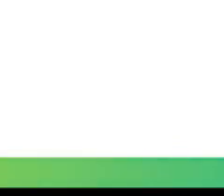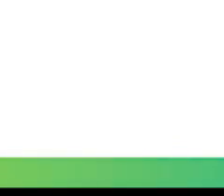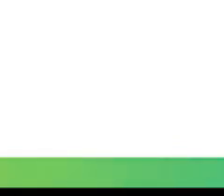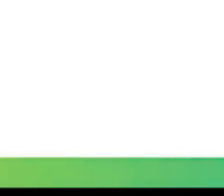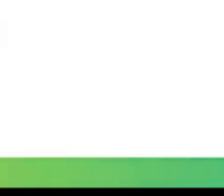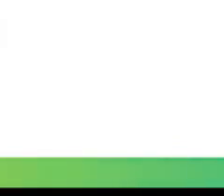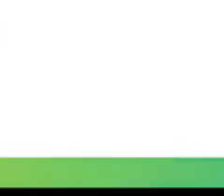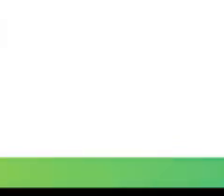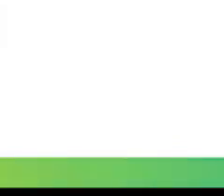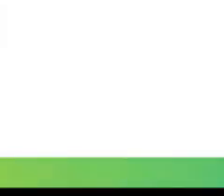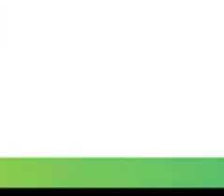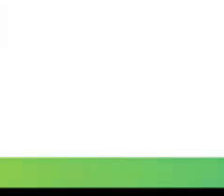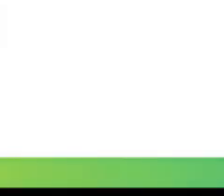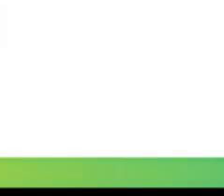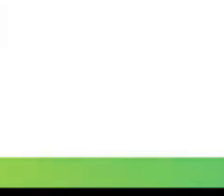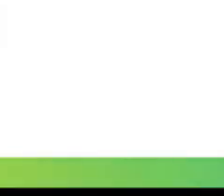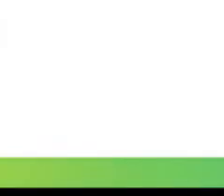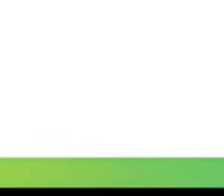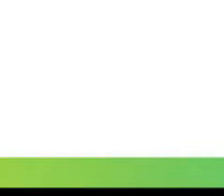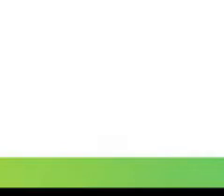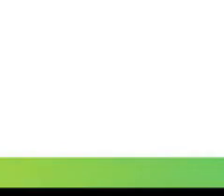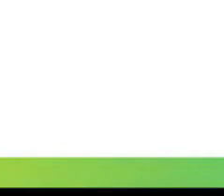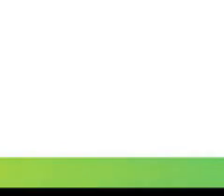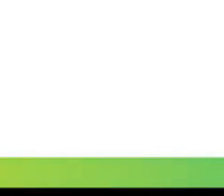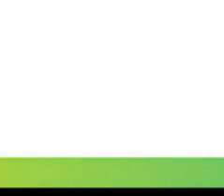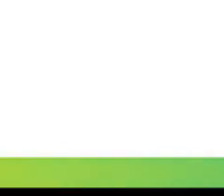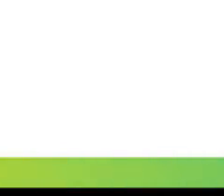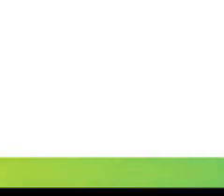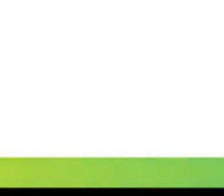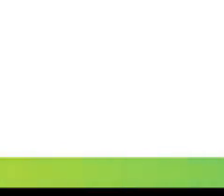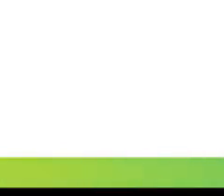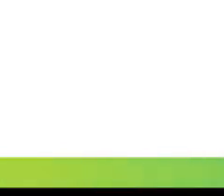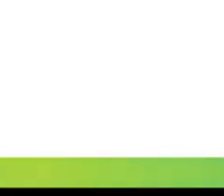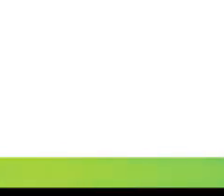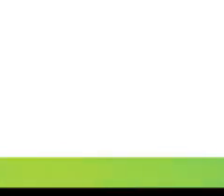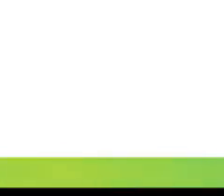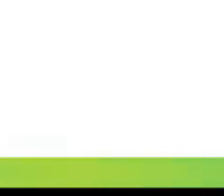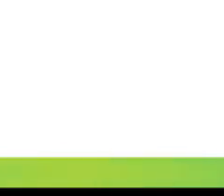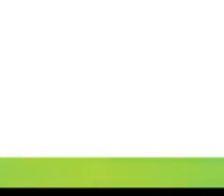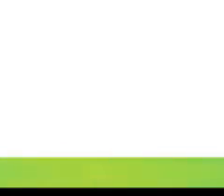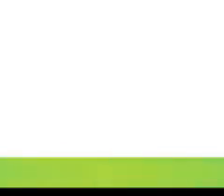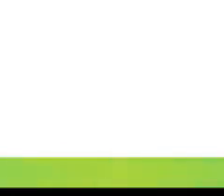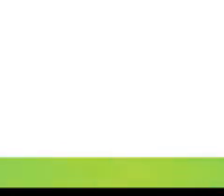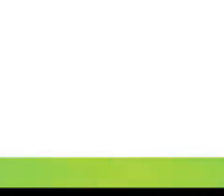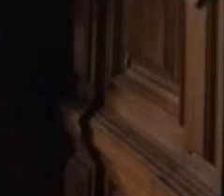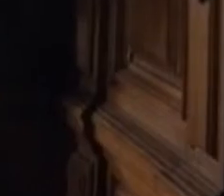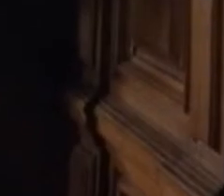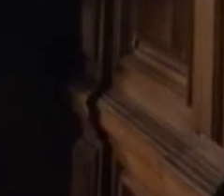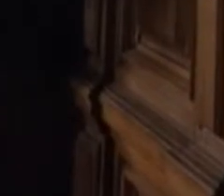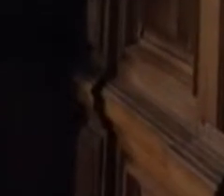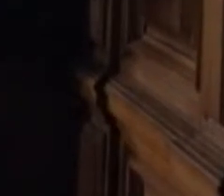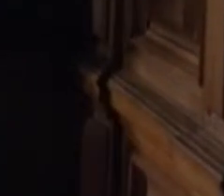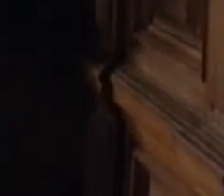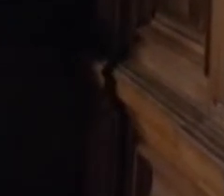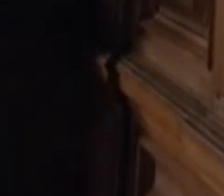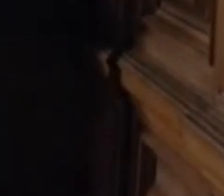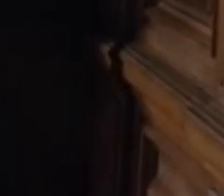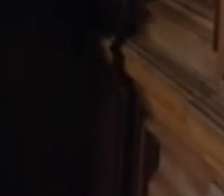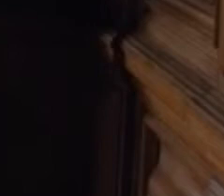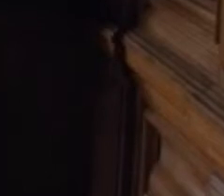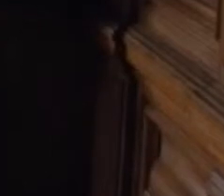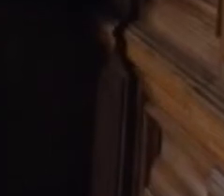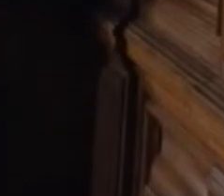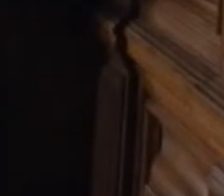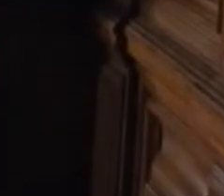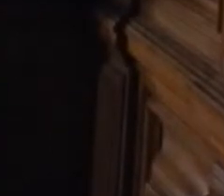al 2211 1155. Somos el Banco de Costa Rica. Un chico idiota